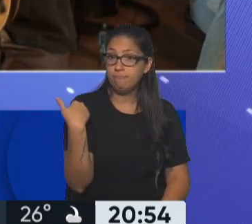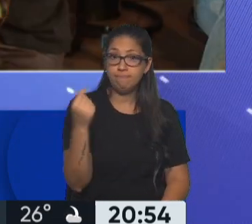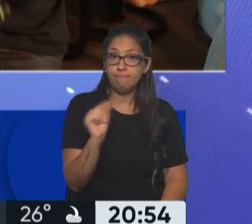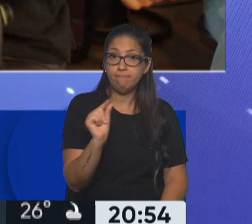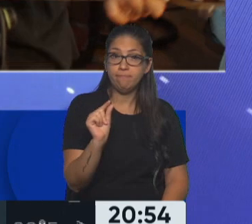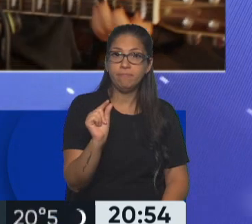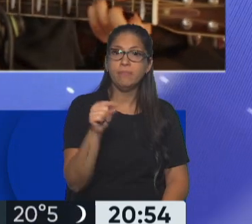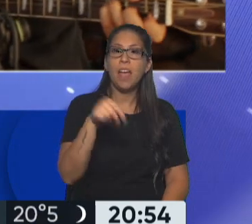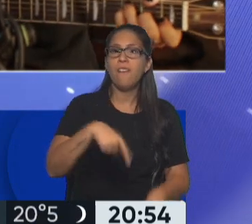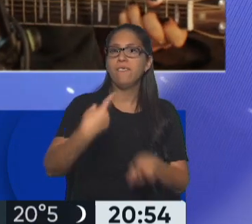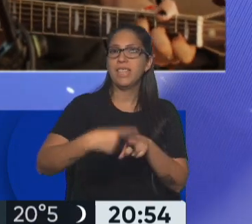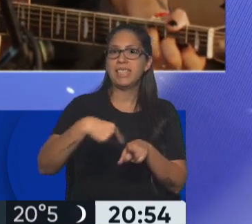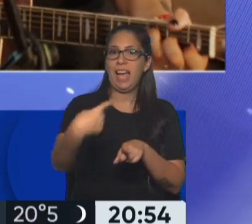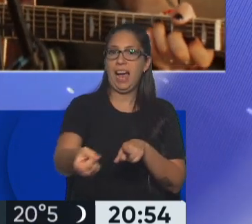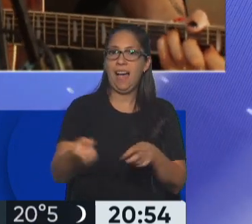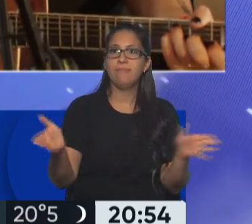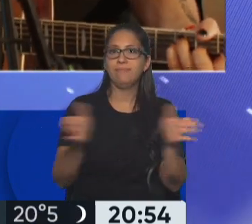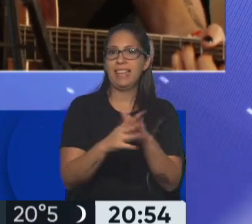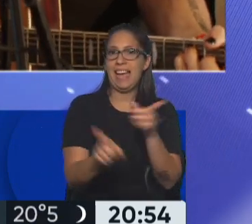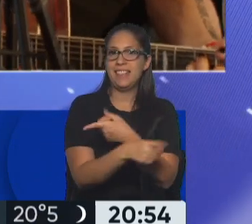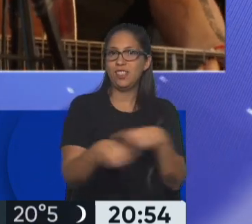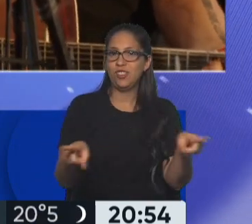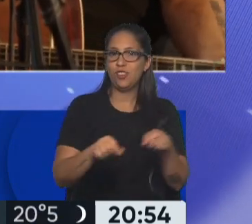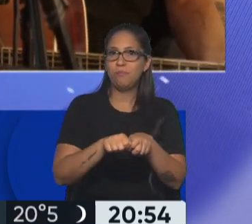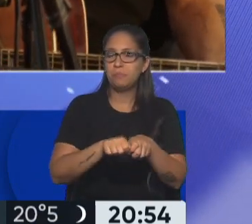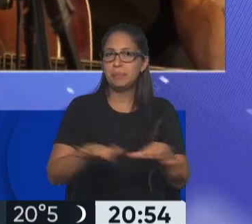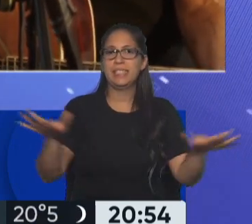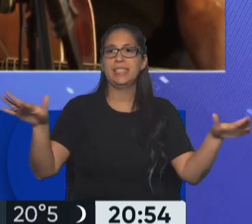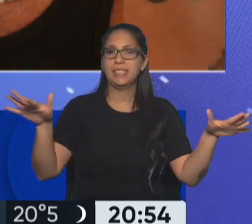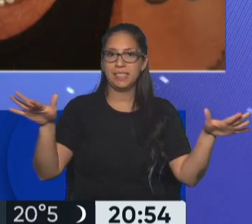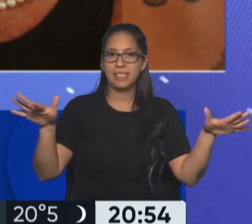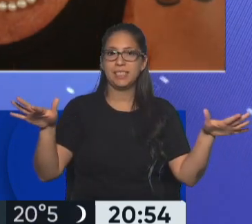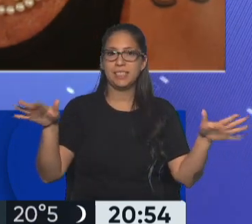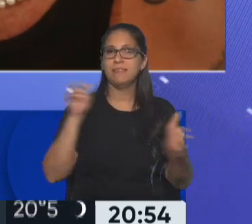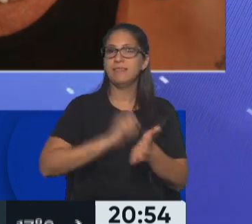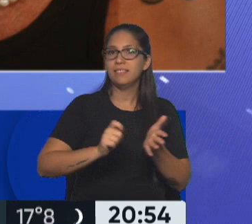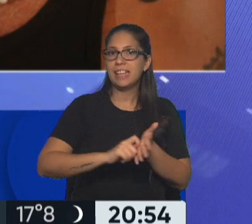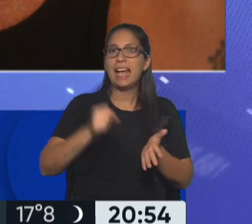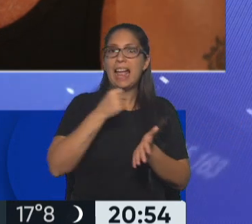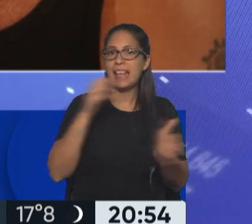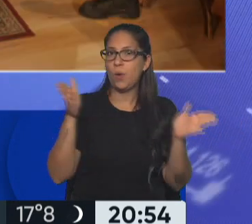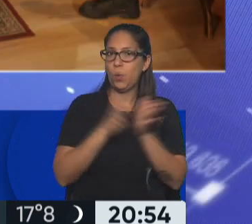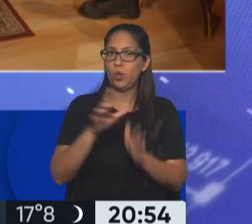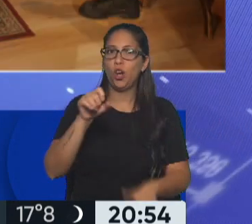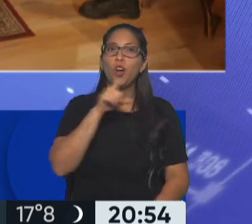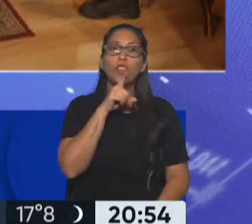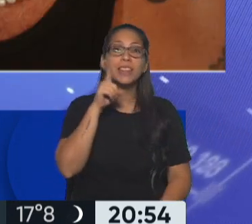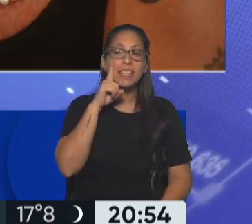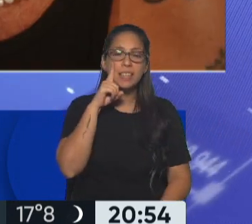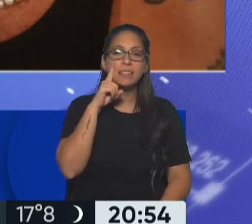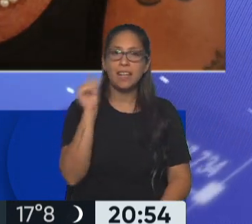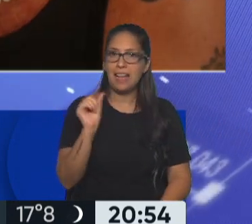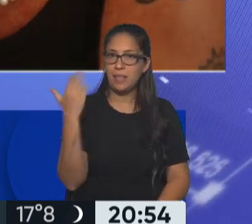apenitas, y está festejándolo con ese tema que acaban de componer y de tocar y de cantar con Coti. Bueno,